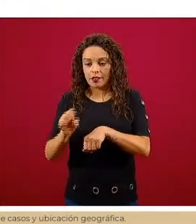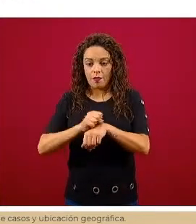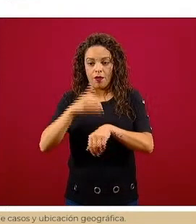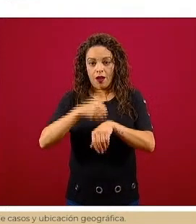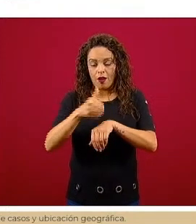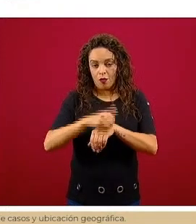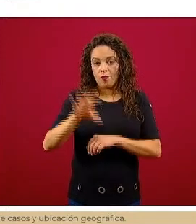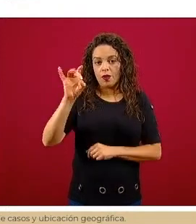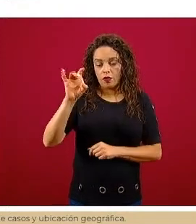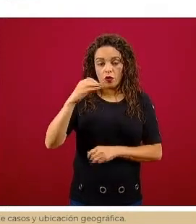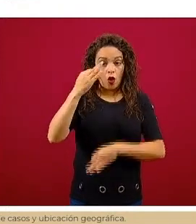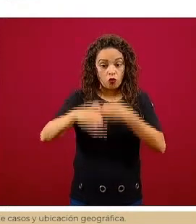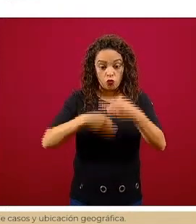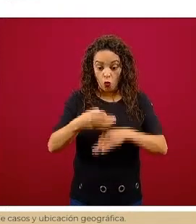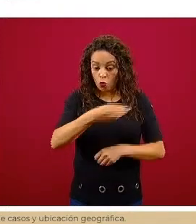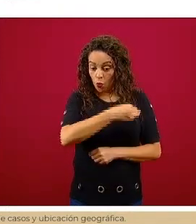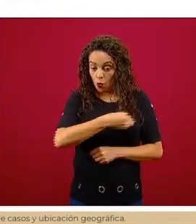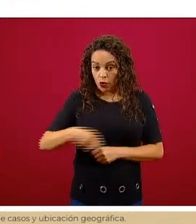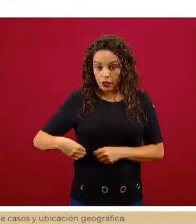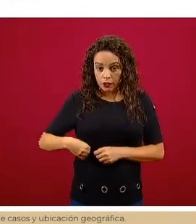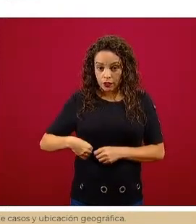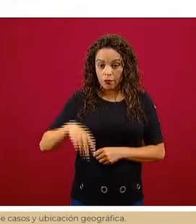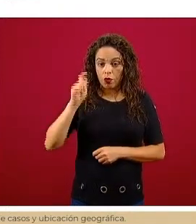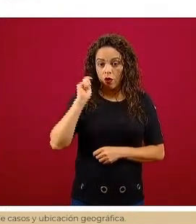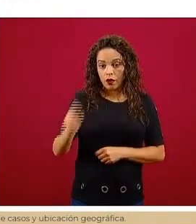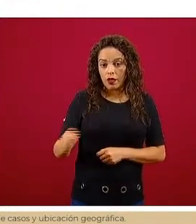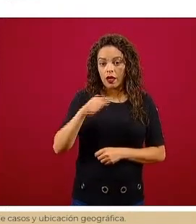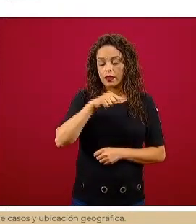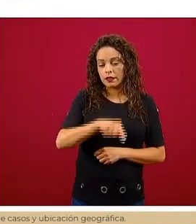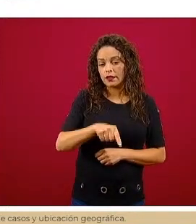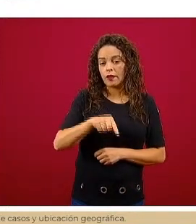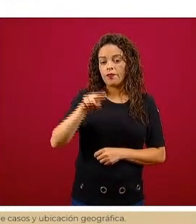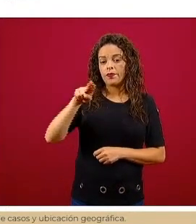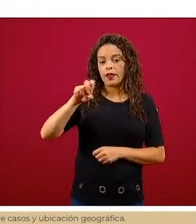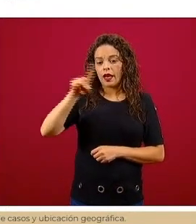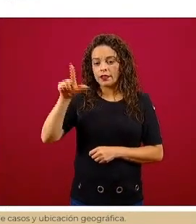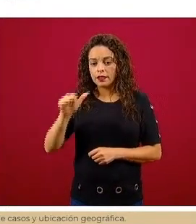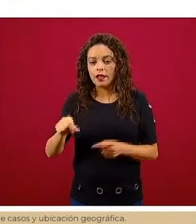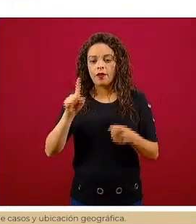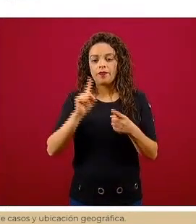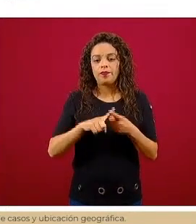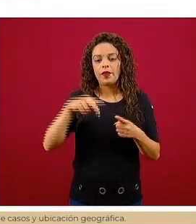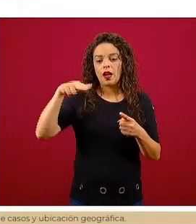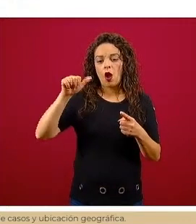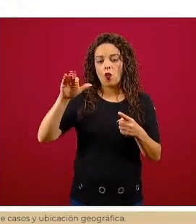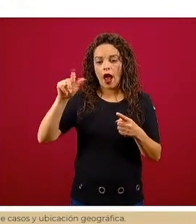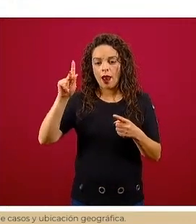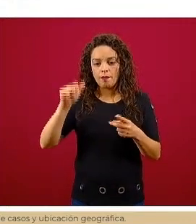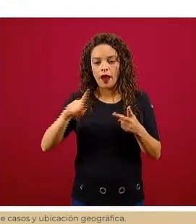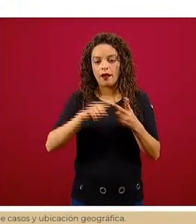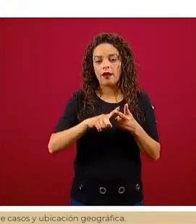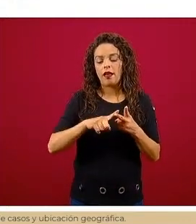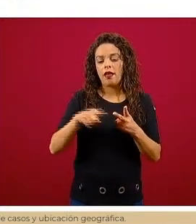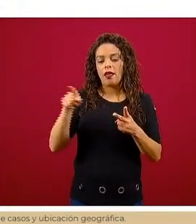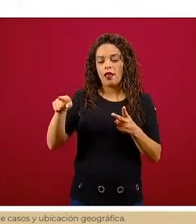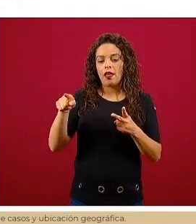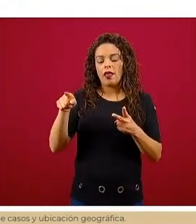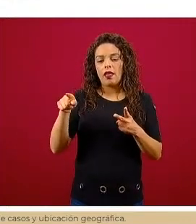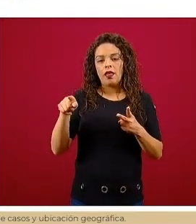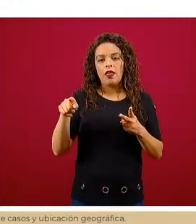municipios graficados, Nezahualcóyotl, Naucalpan, Tlalnepantla, Ecatepec, Chimalhuacán, todos tienen una